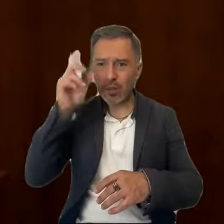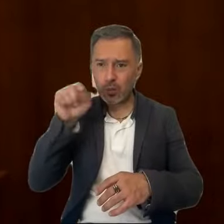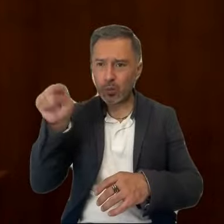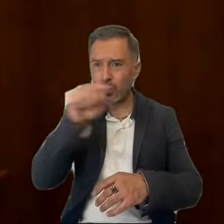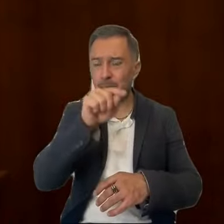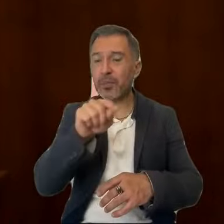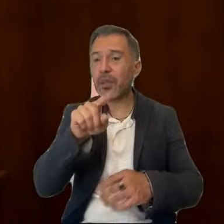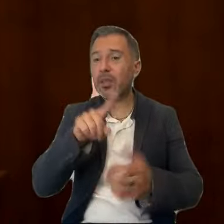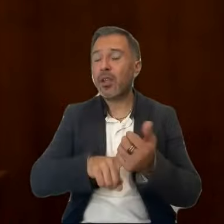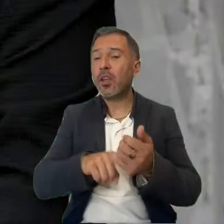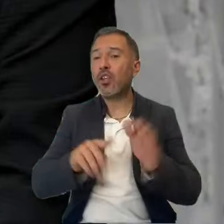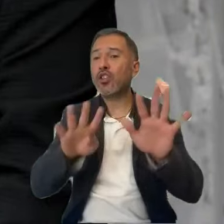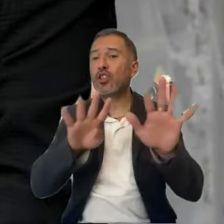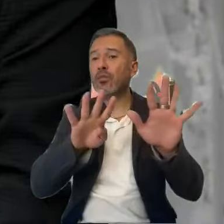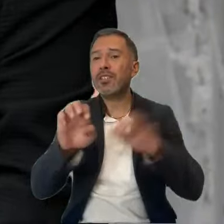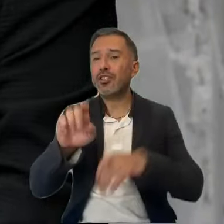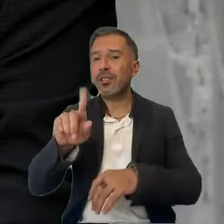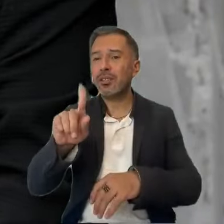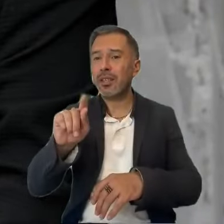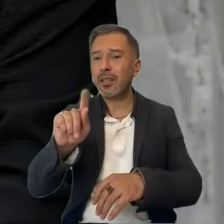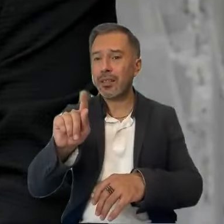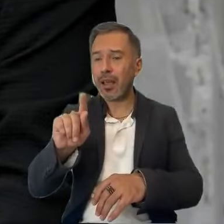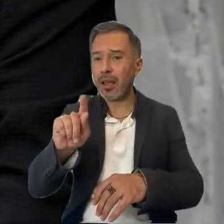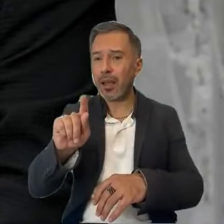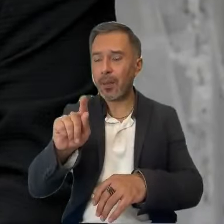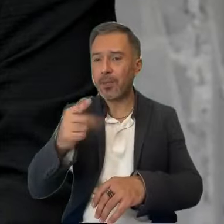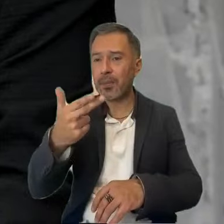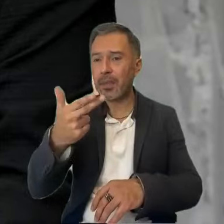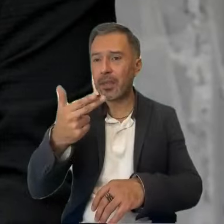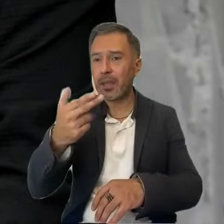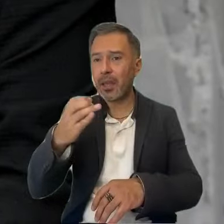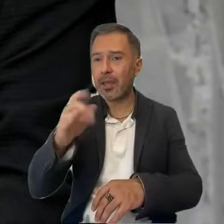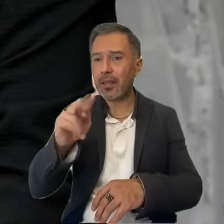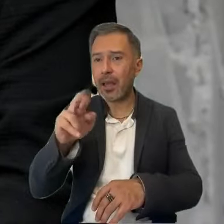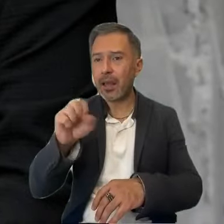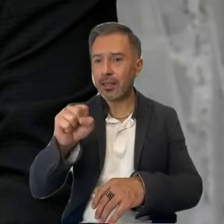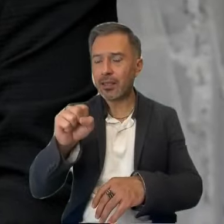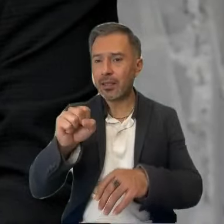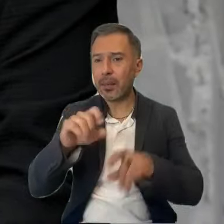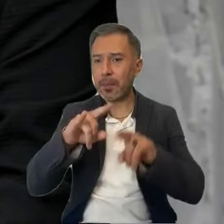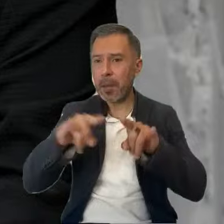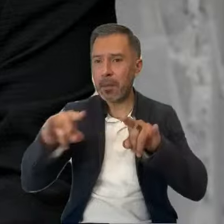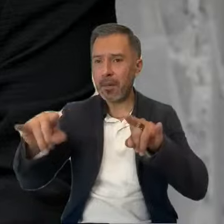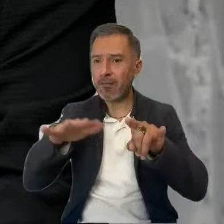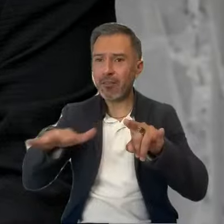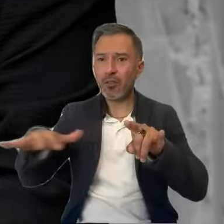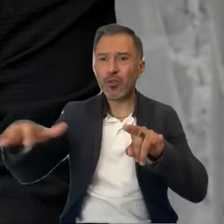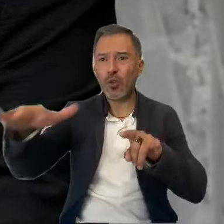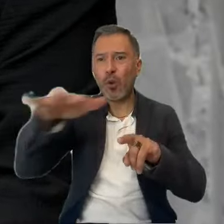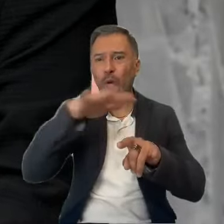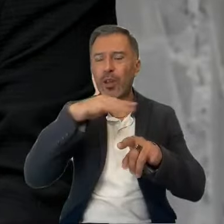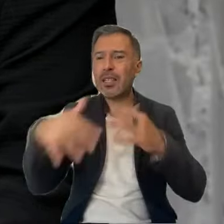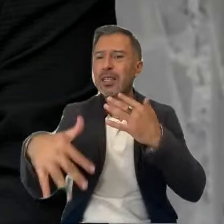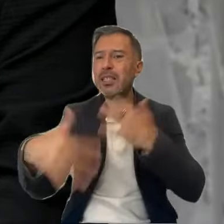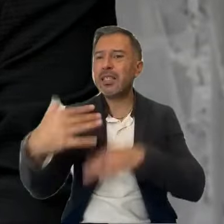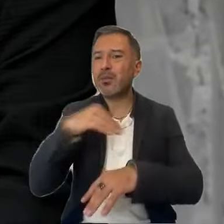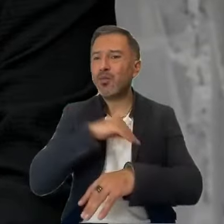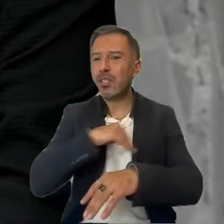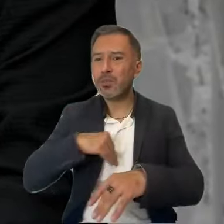970 hectáreas en 15 municipios mexiquenses: Almoloya de